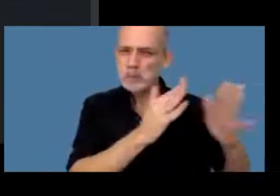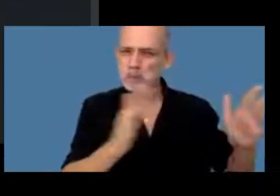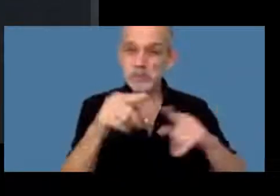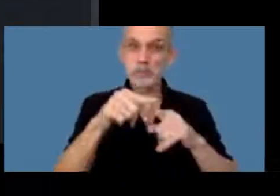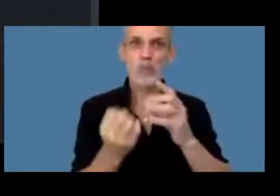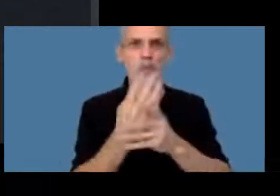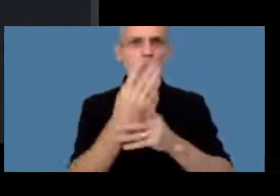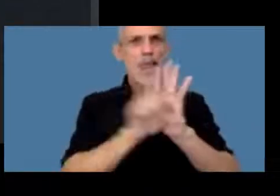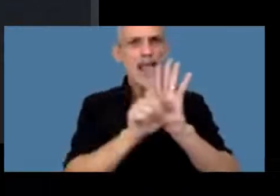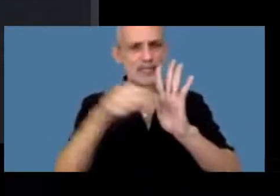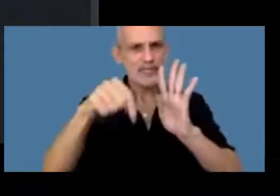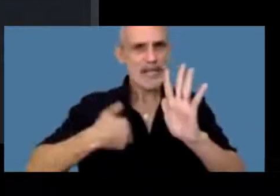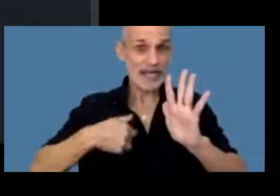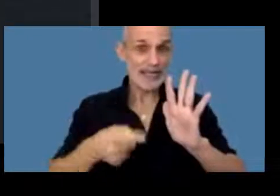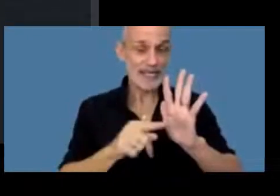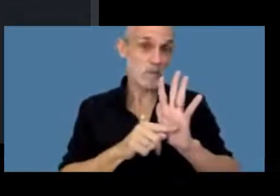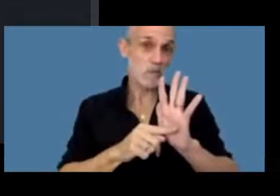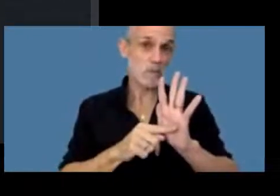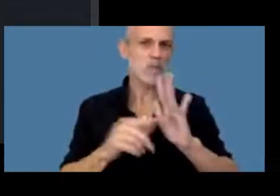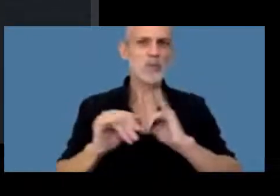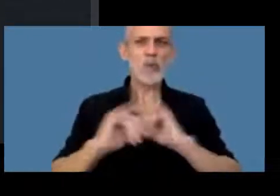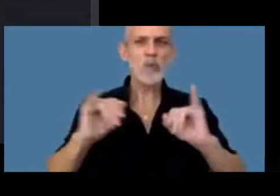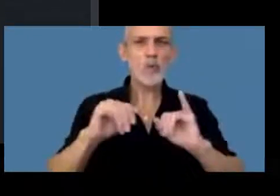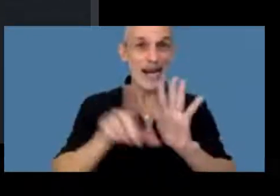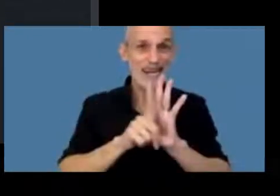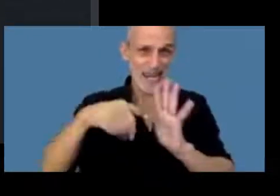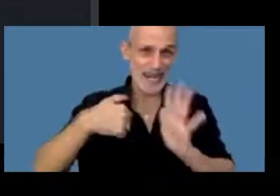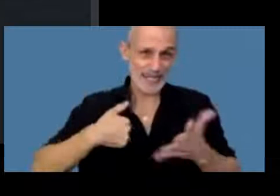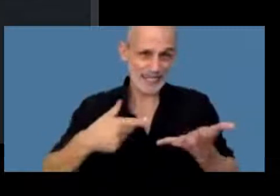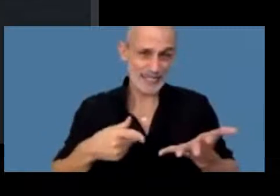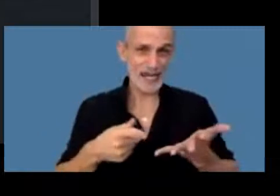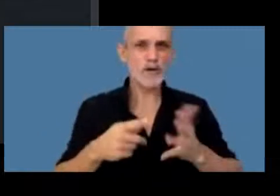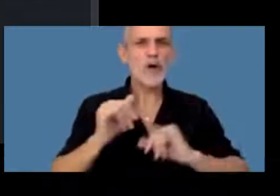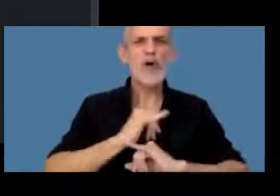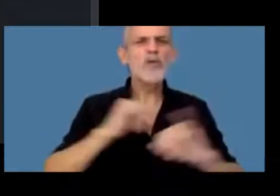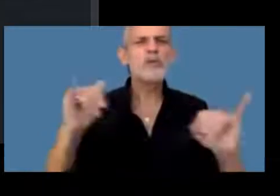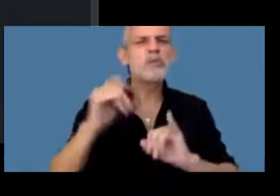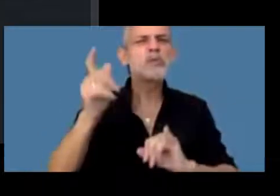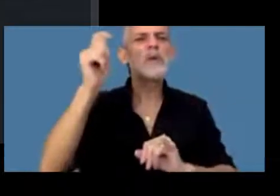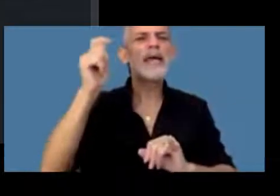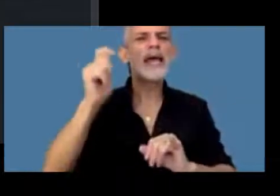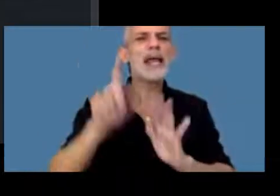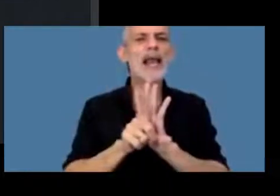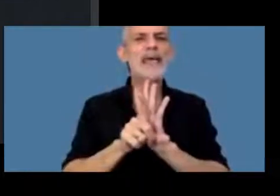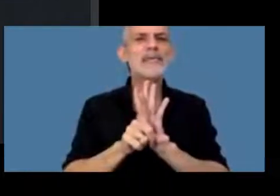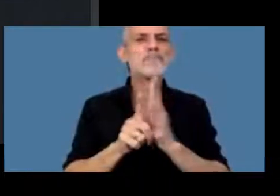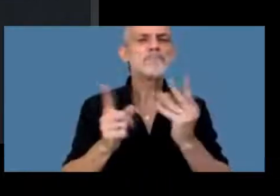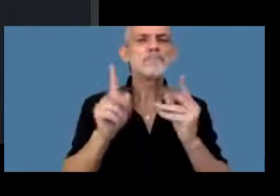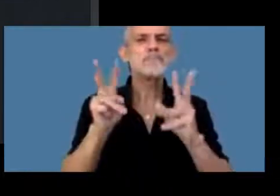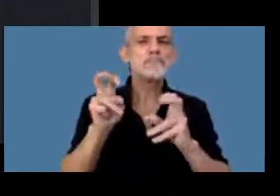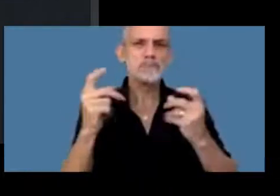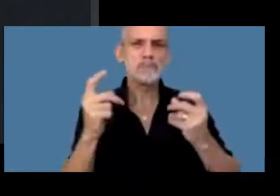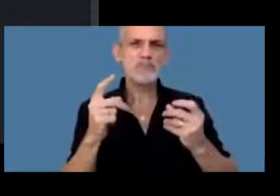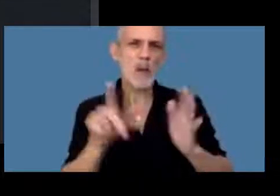leyes, los difusores, las leyes de nuestro país, ¿no es cierto? Los difusores de esas cuestiones que nos